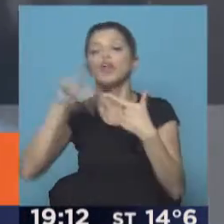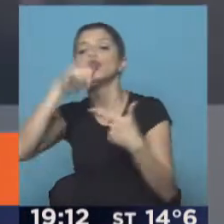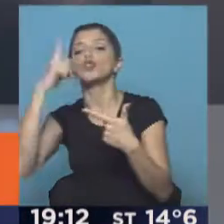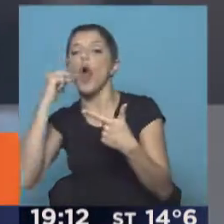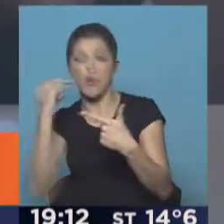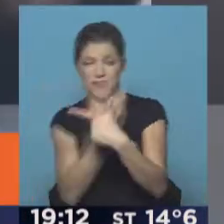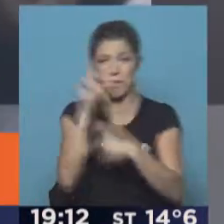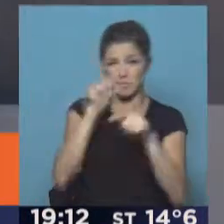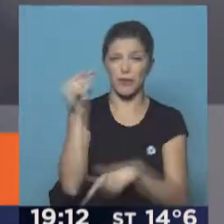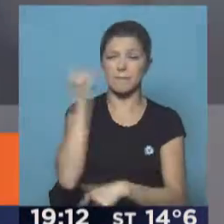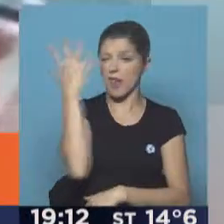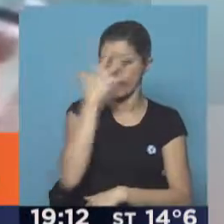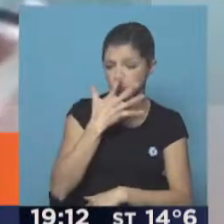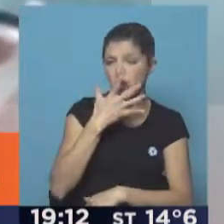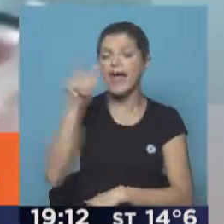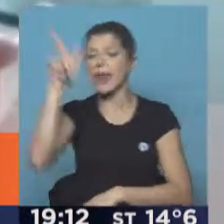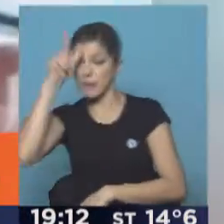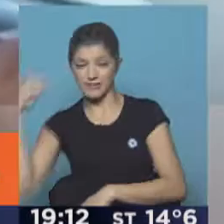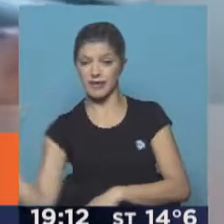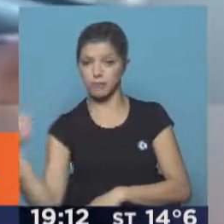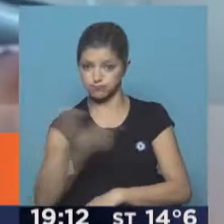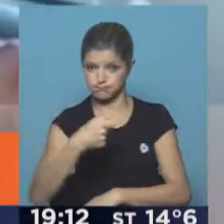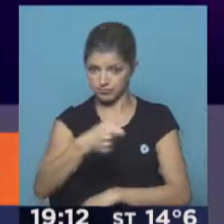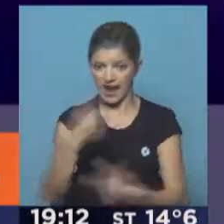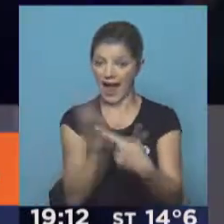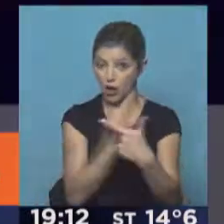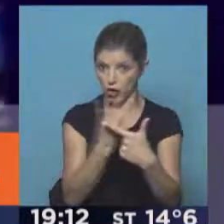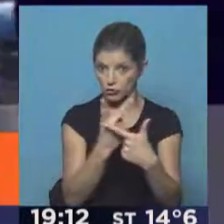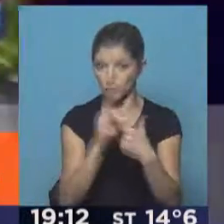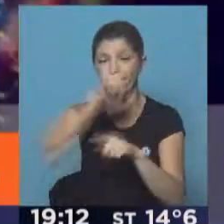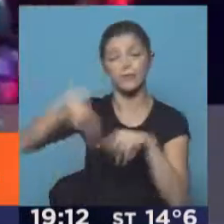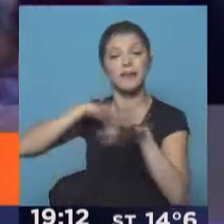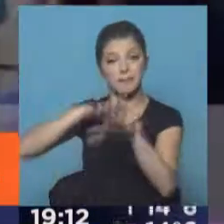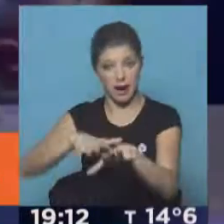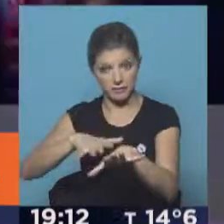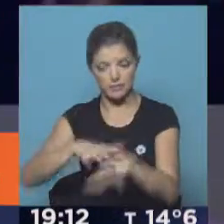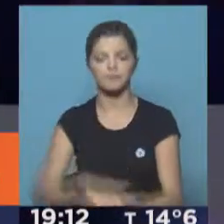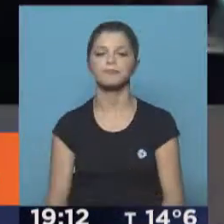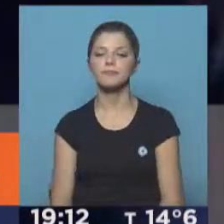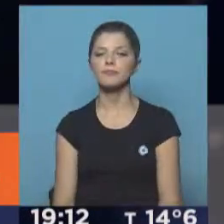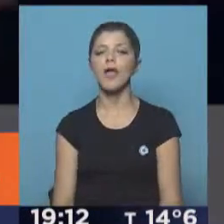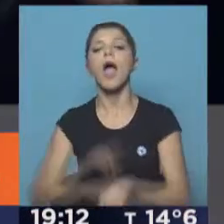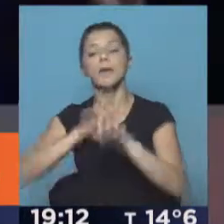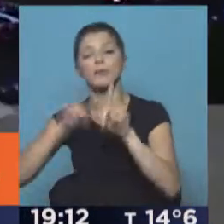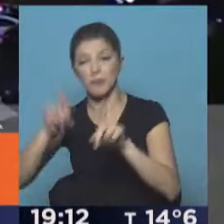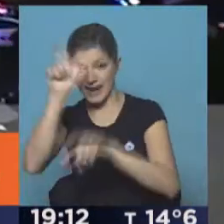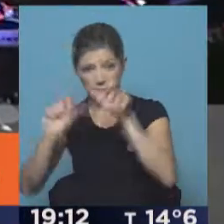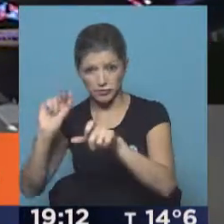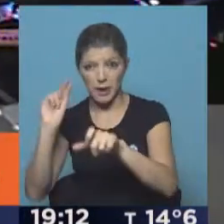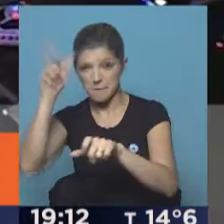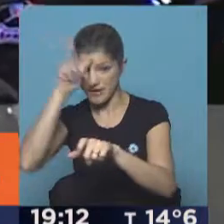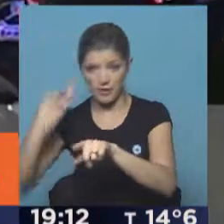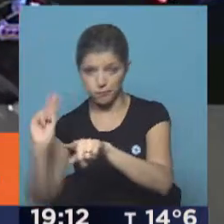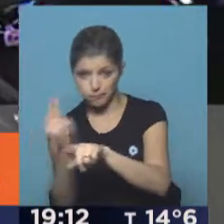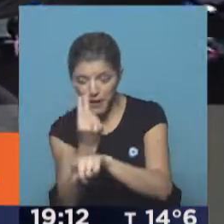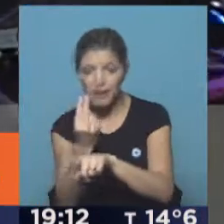hombres negros asesinados por las fuerzas policiales. Tras el tiroteo en el que murieron los policías, las fuerzas de